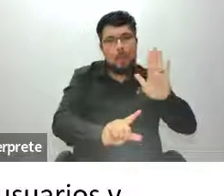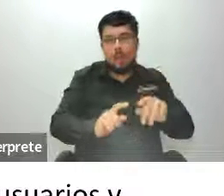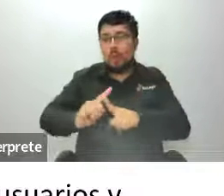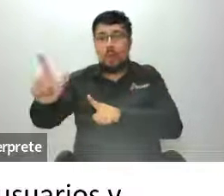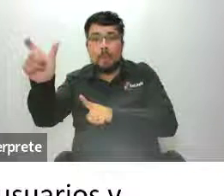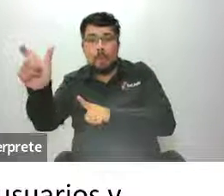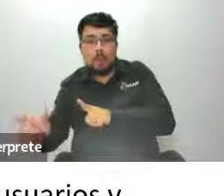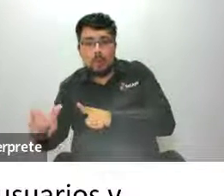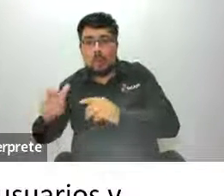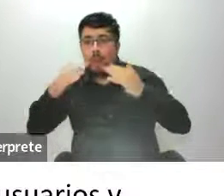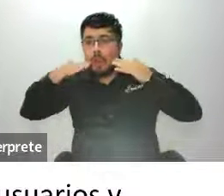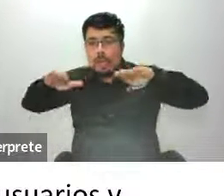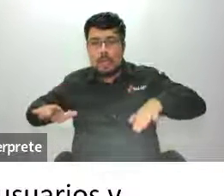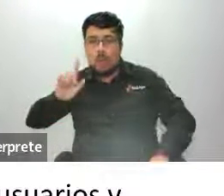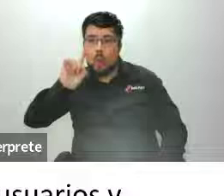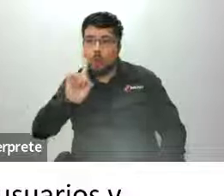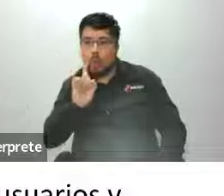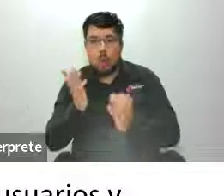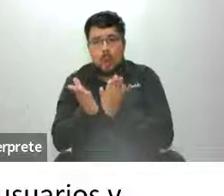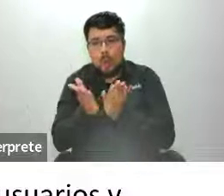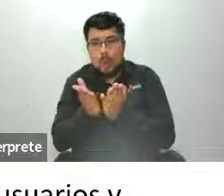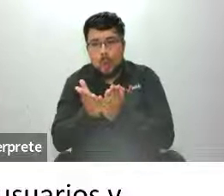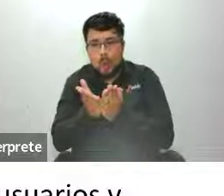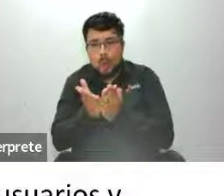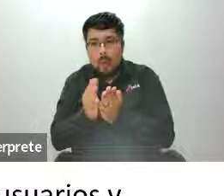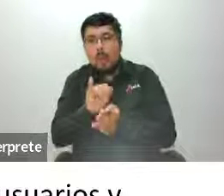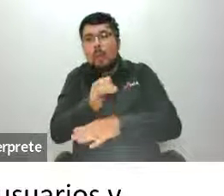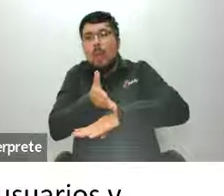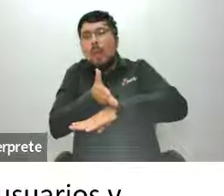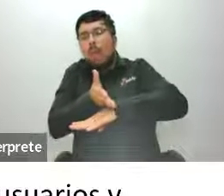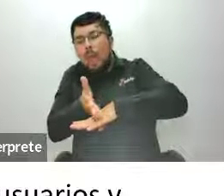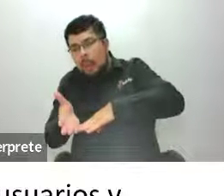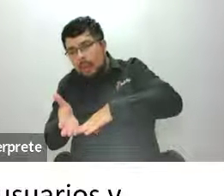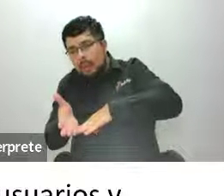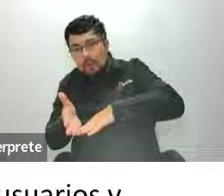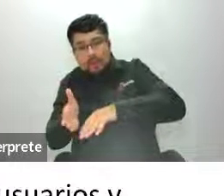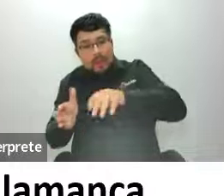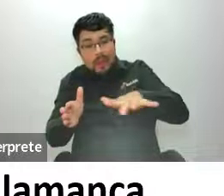que tardíamente ingresaron a esos contextos lingüísticos.